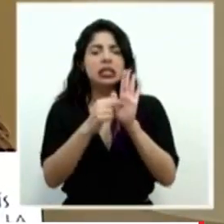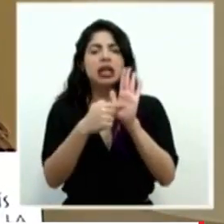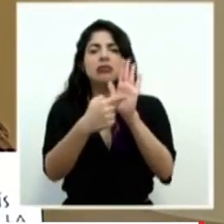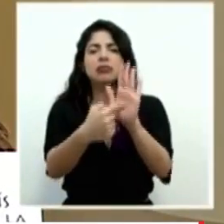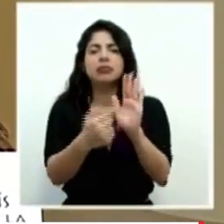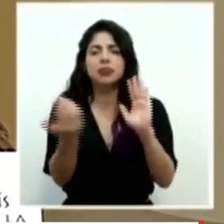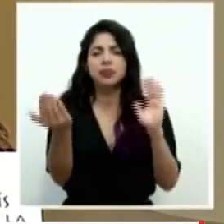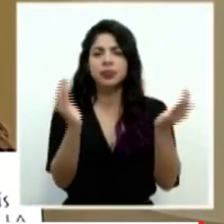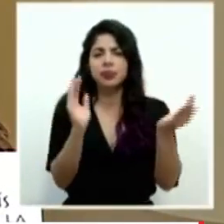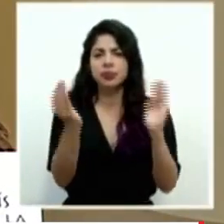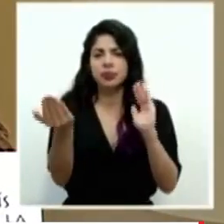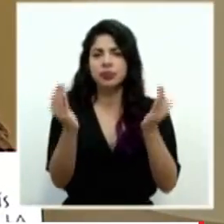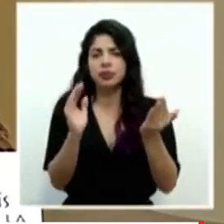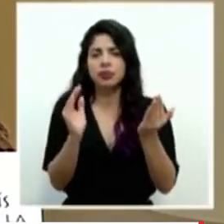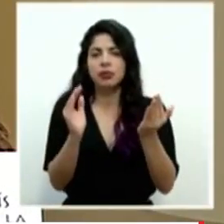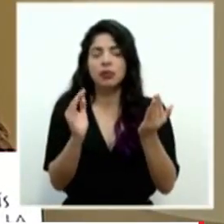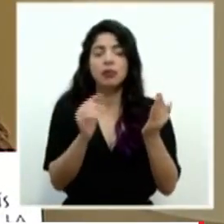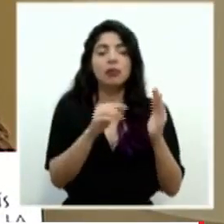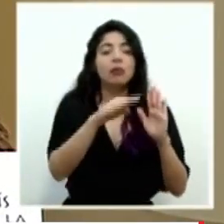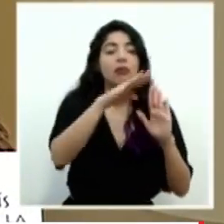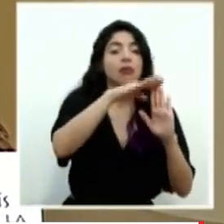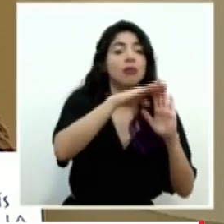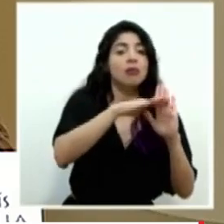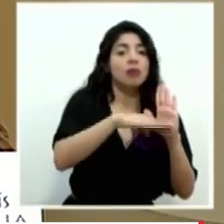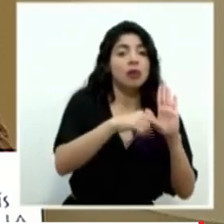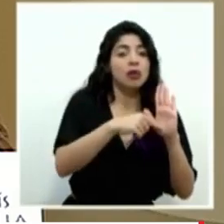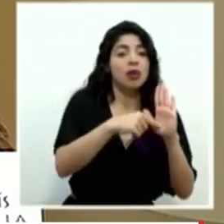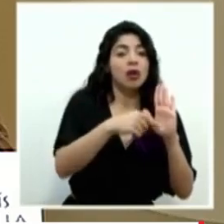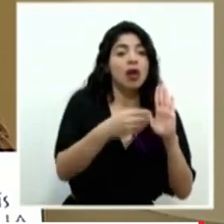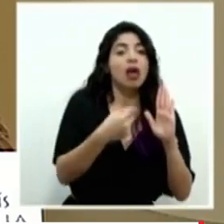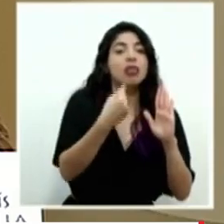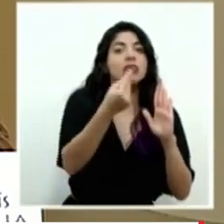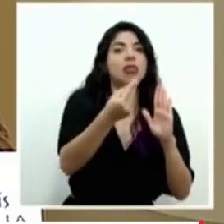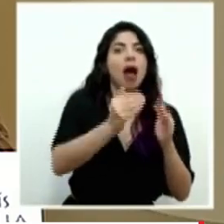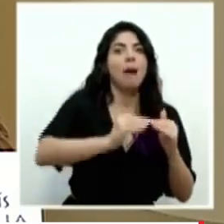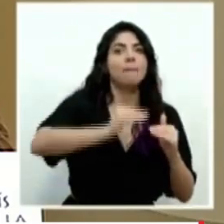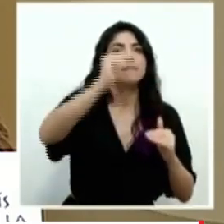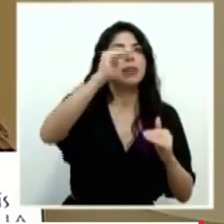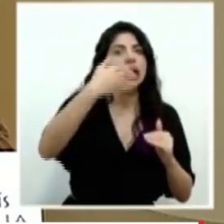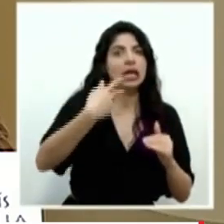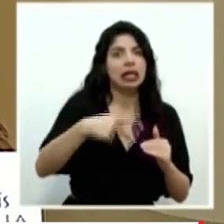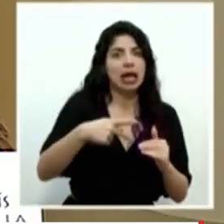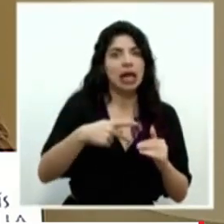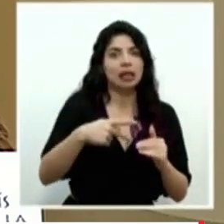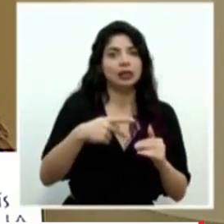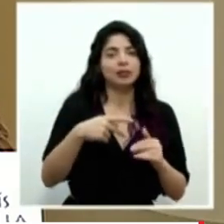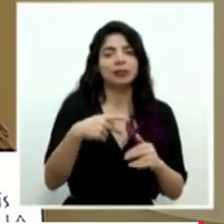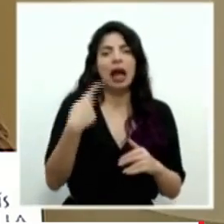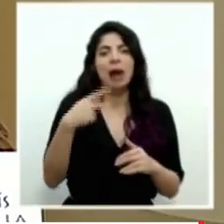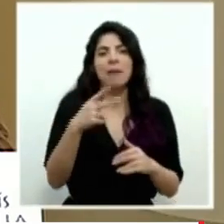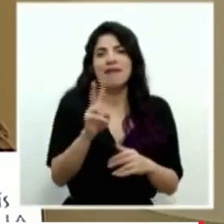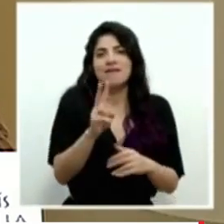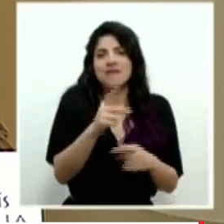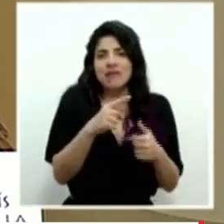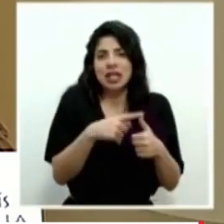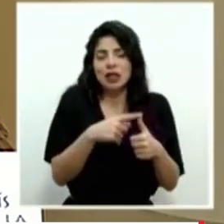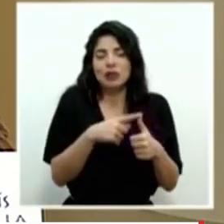vinculación entre los factores que inciden en el aumento de riesgo. Recordemos la amenaza, que en este caso es